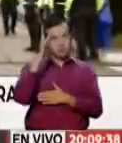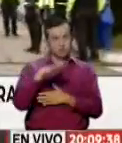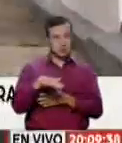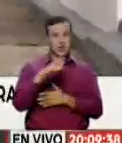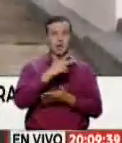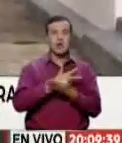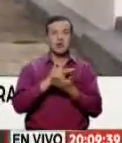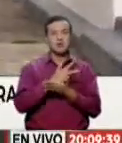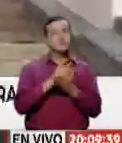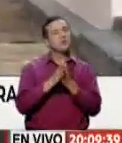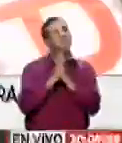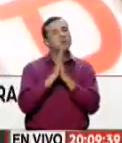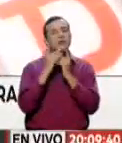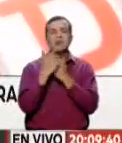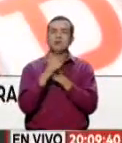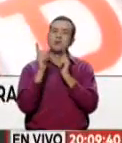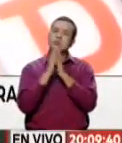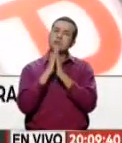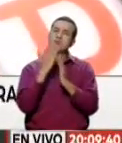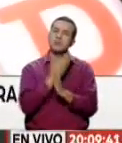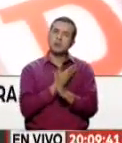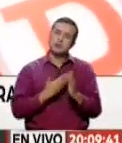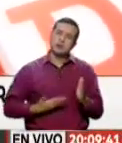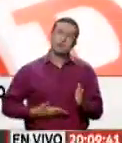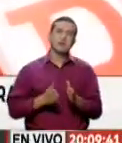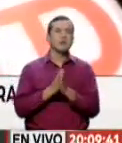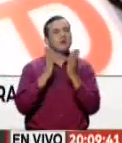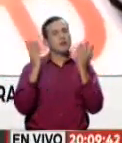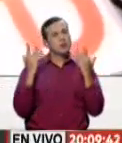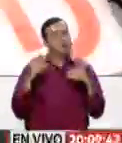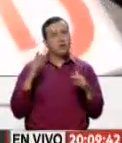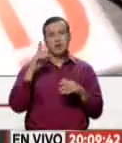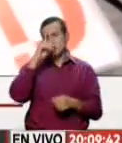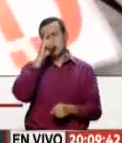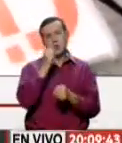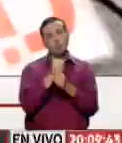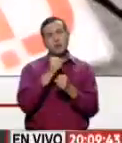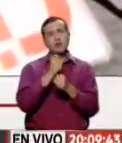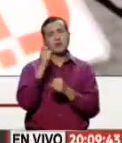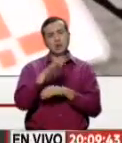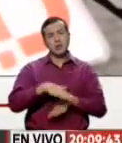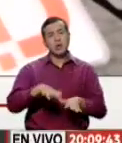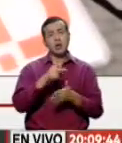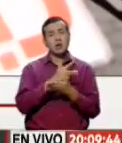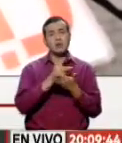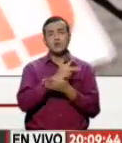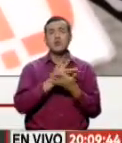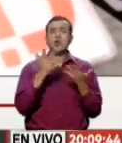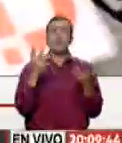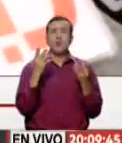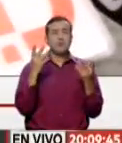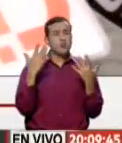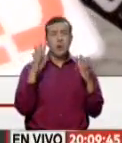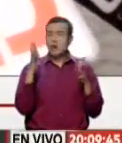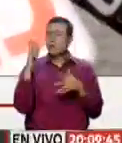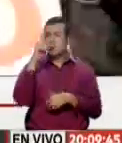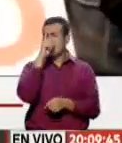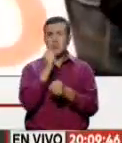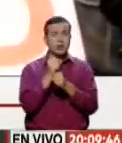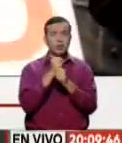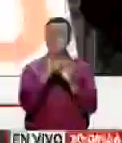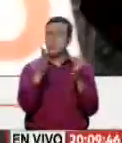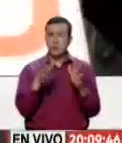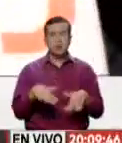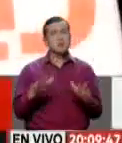del Carchi pedían su libertad. Señor presidente, ya dé fuentes de trabajo aquí en el Carchi. ¿Hasta cuándo? Aquí no hay fuentes de trabajo.